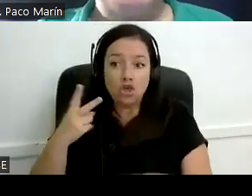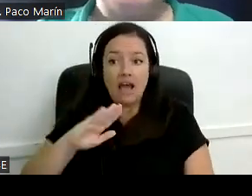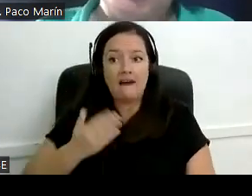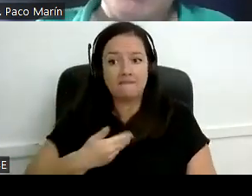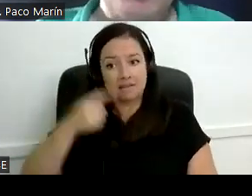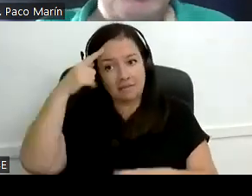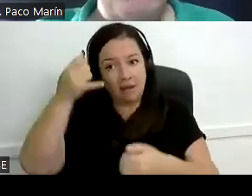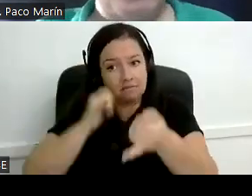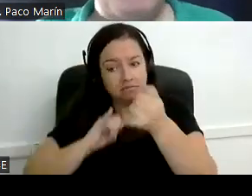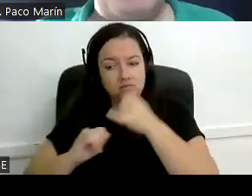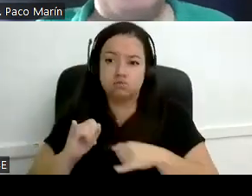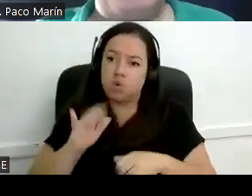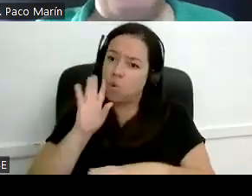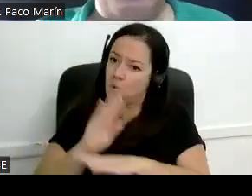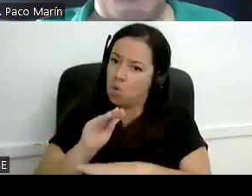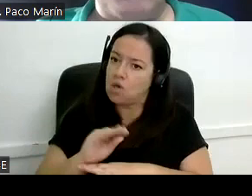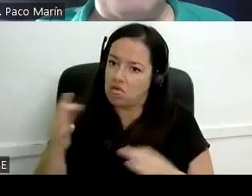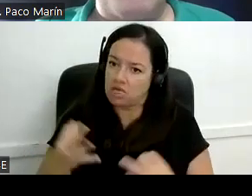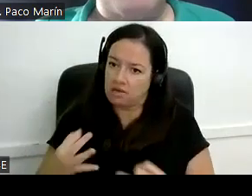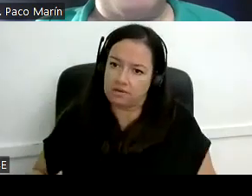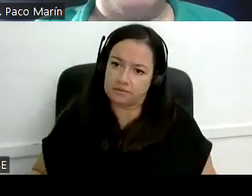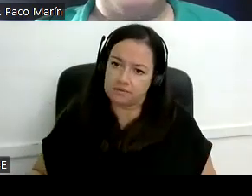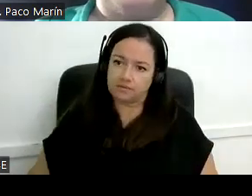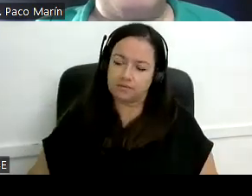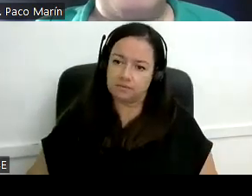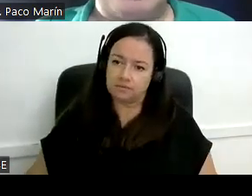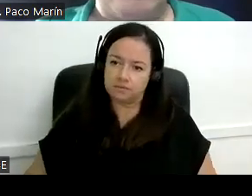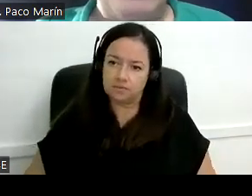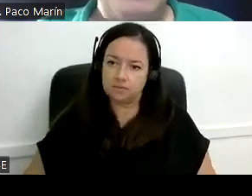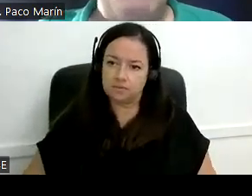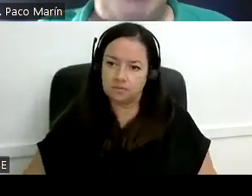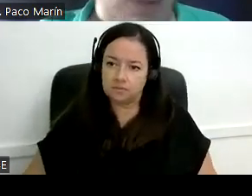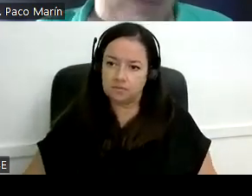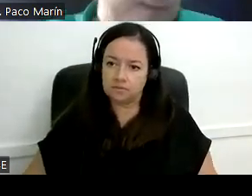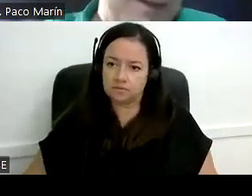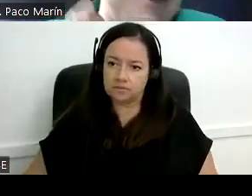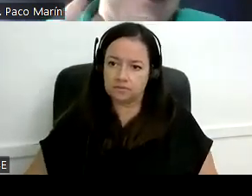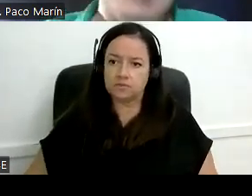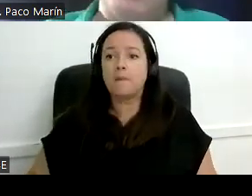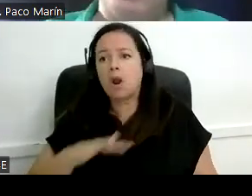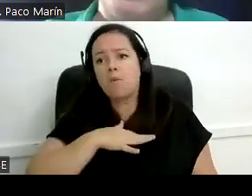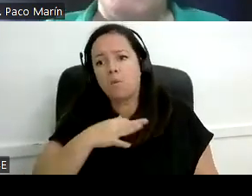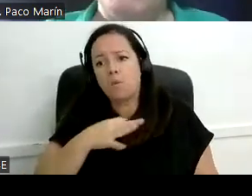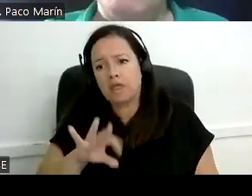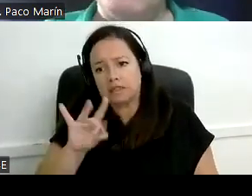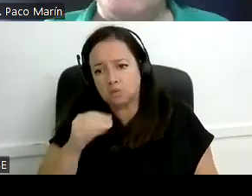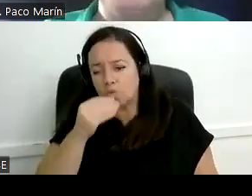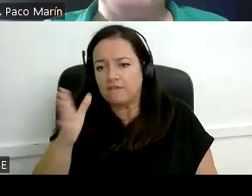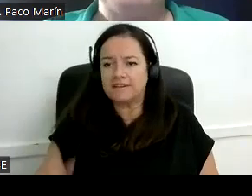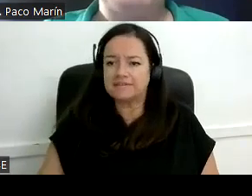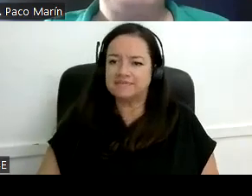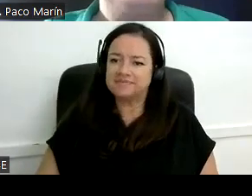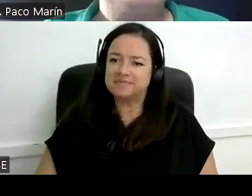neurotransmisores, entonces hemos de ir con mucho más cuidado a la hora de retirarlo. Pero bueno, que se plantee retirarlo es una muy buena